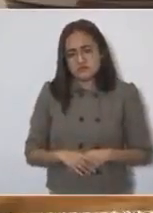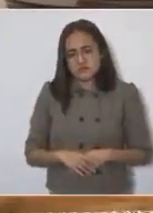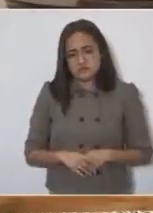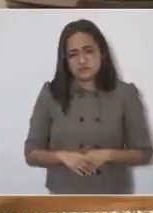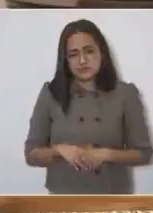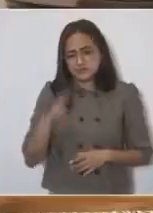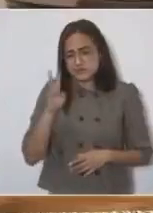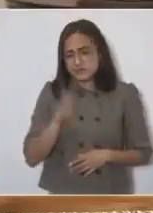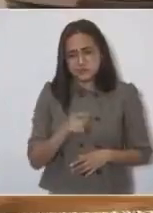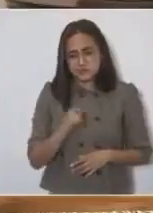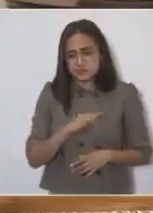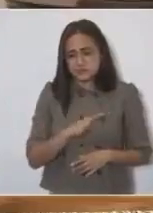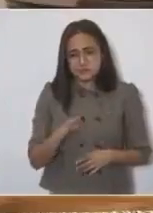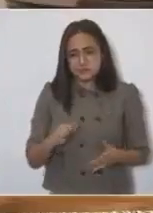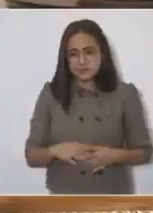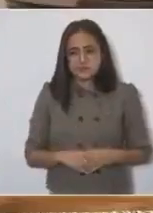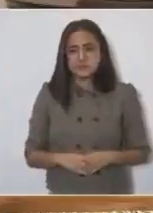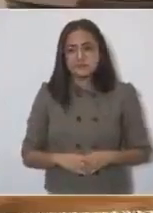qué bárbaros